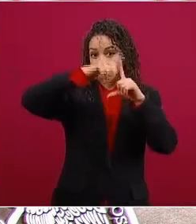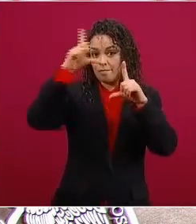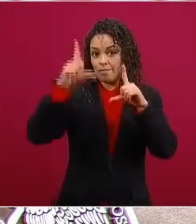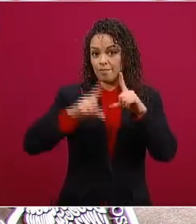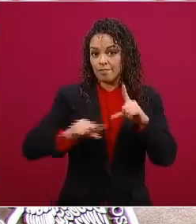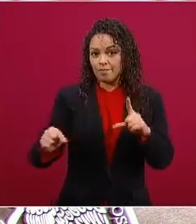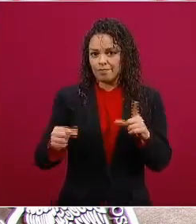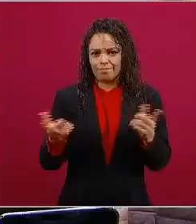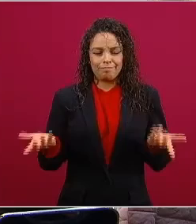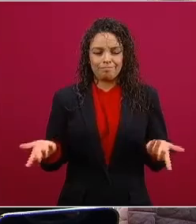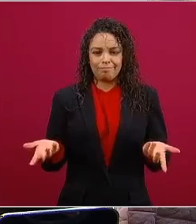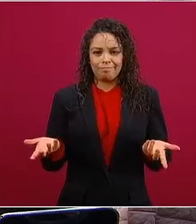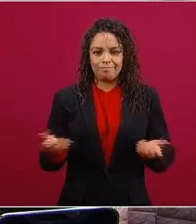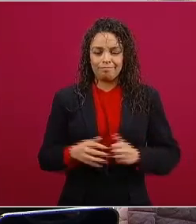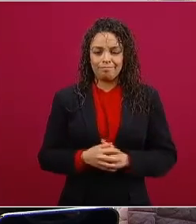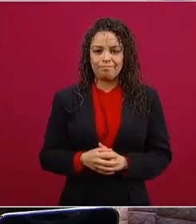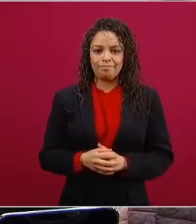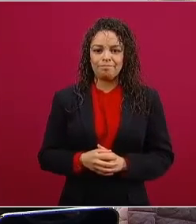que hacían